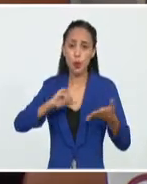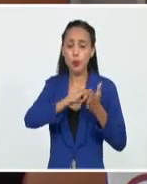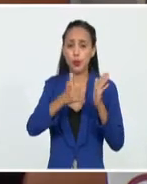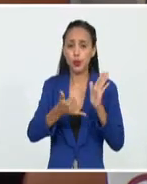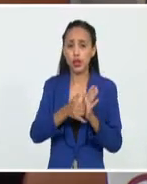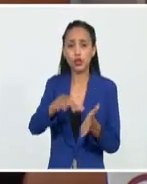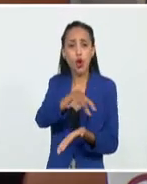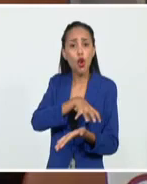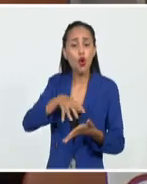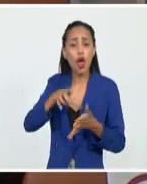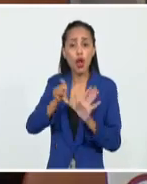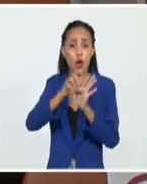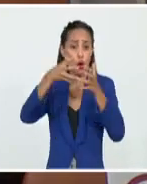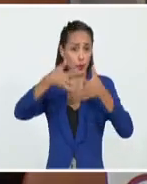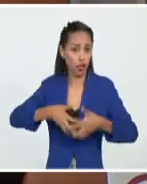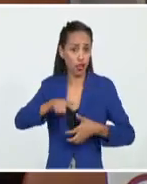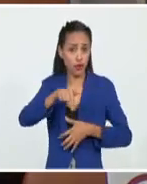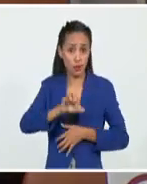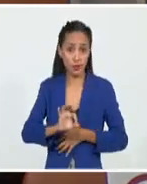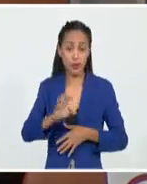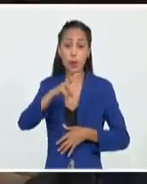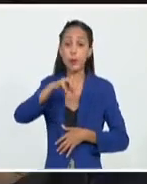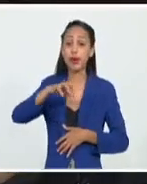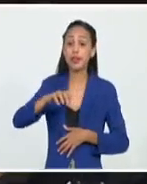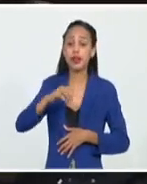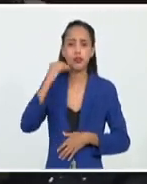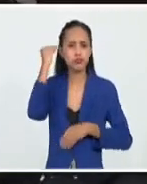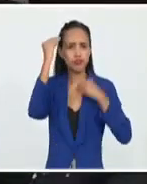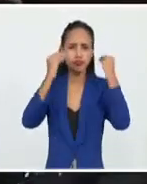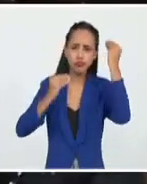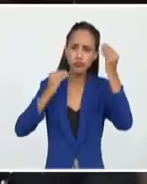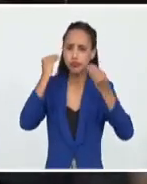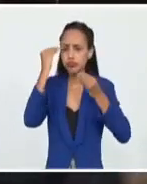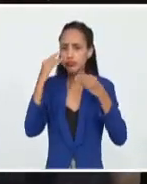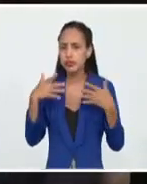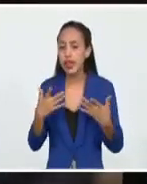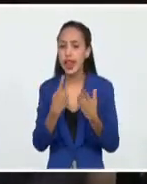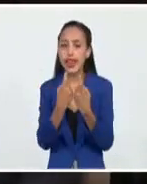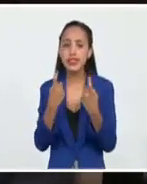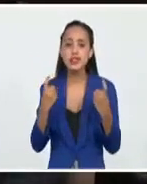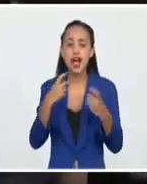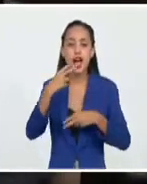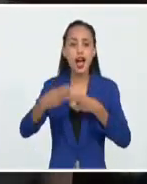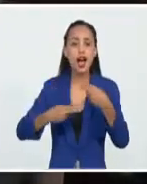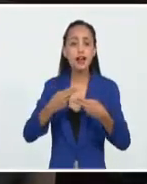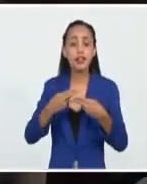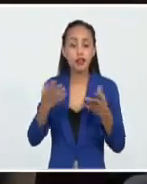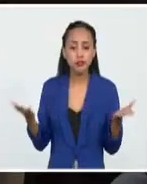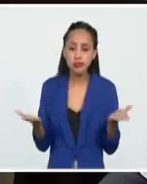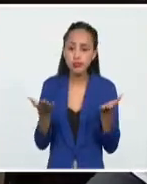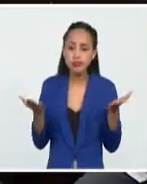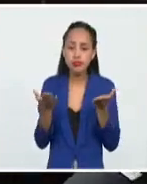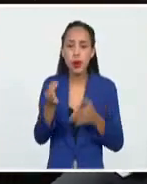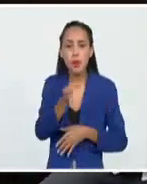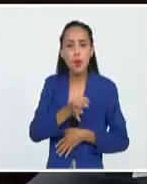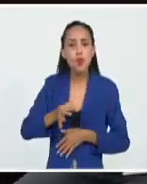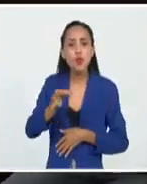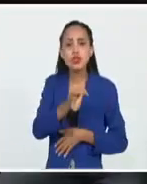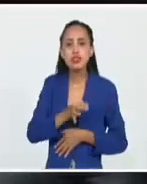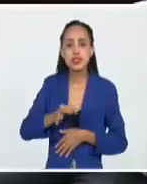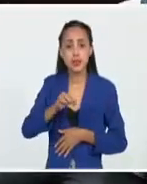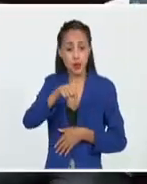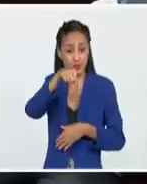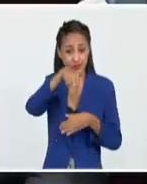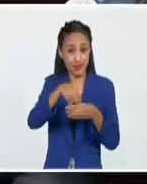y de cooperativismo en Pinar del Río, reflexionó acerca de la necesidad de desarrollar al municipio como el punto de partida